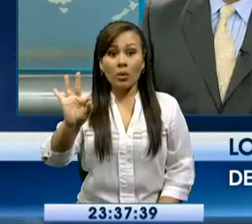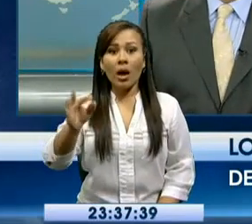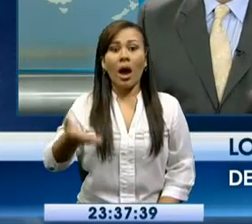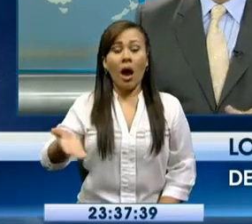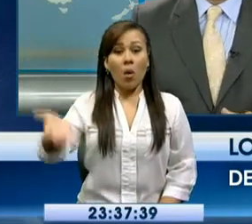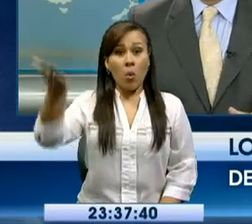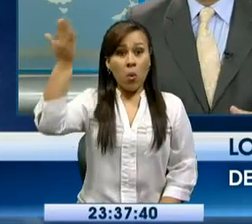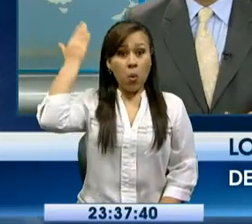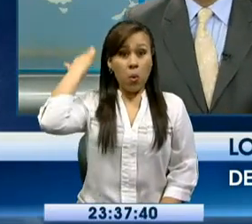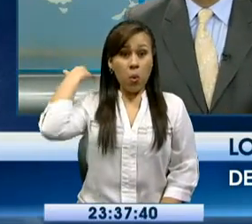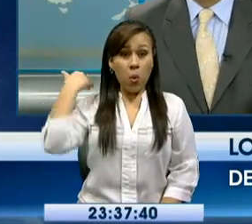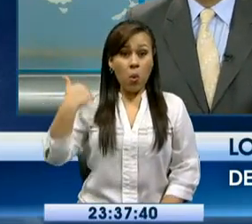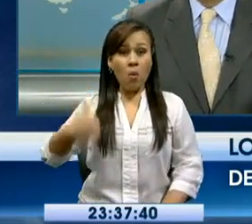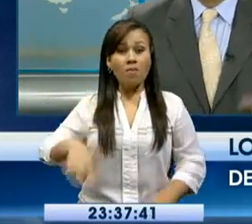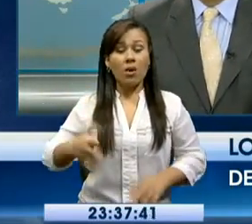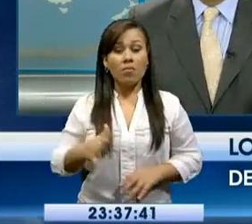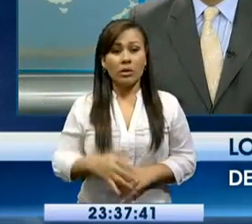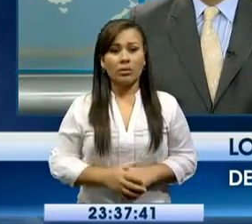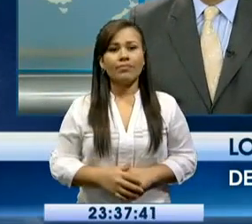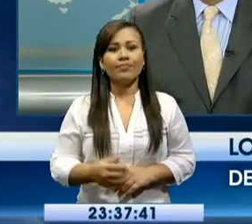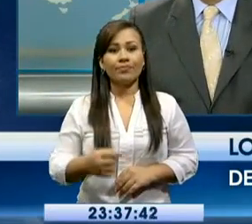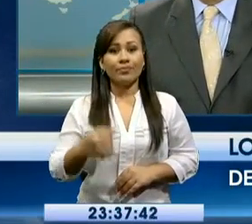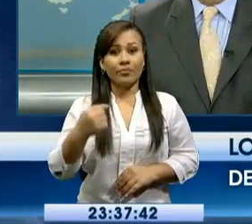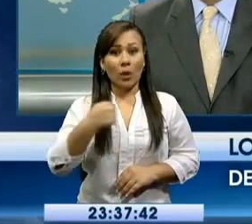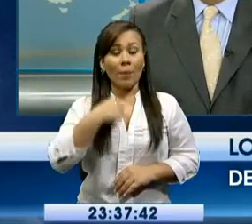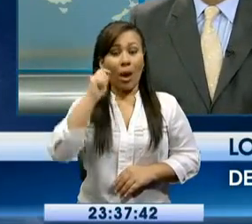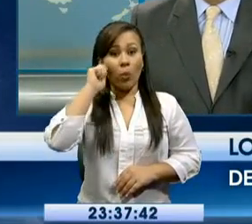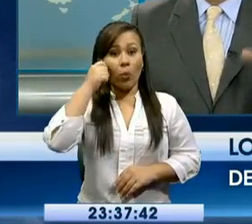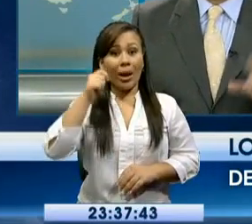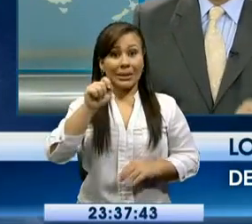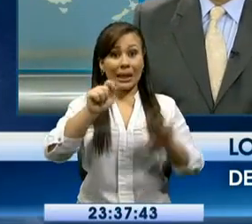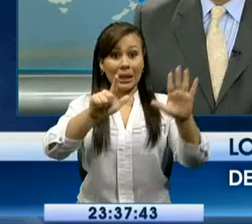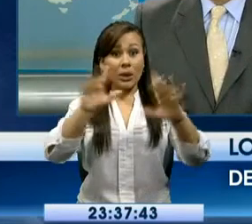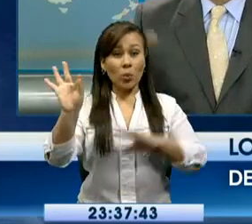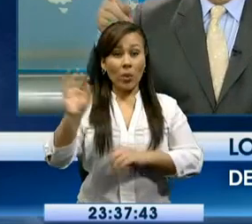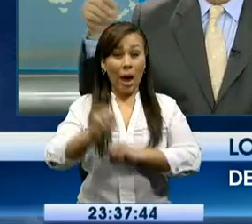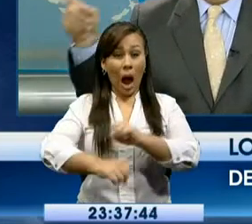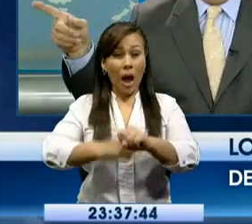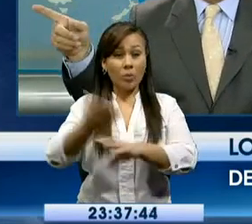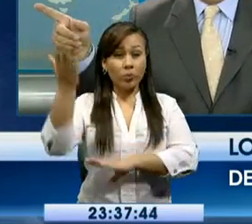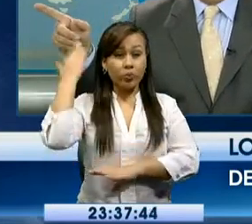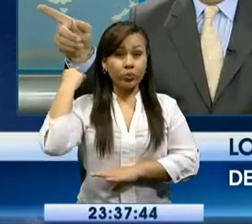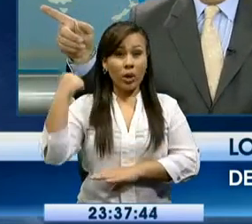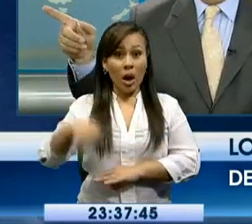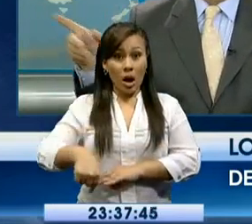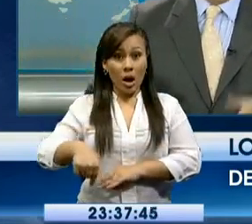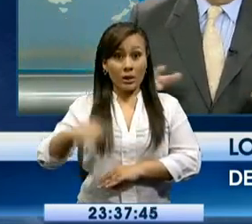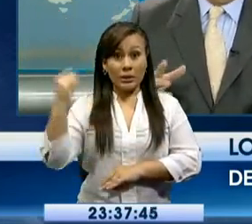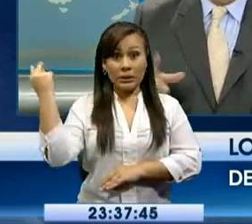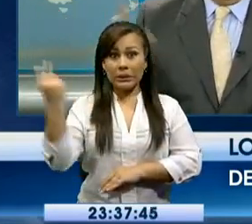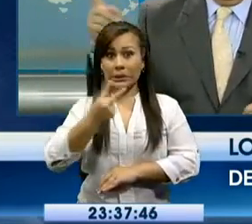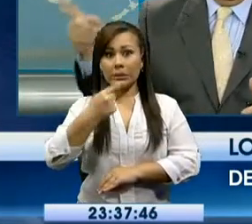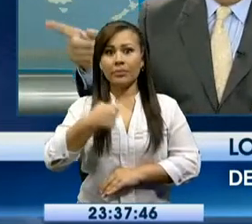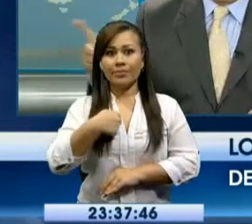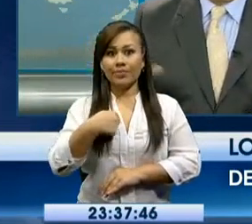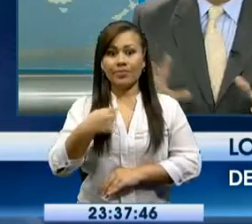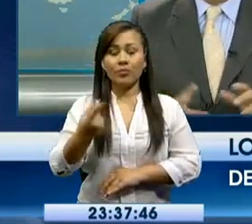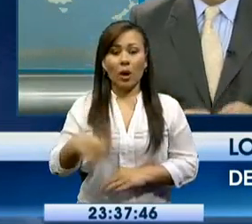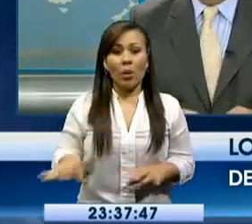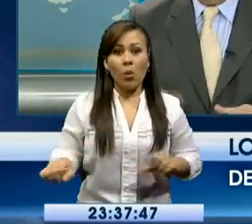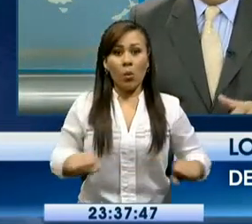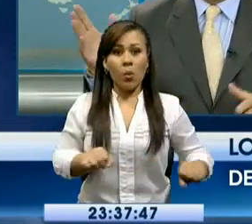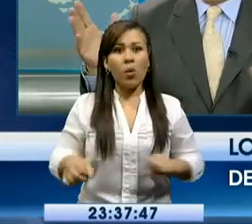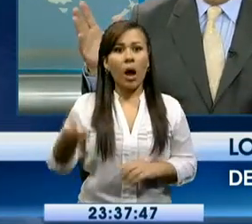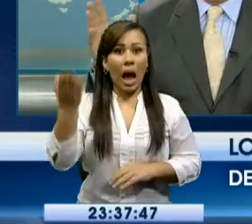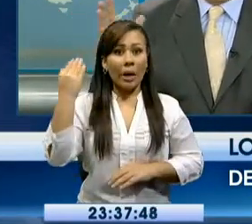fue hace 70 años aproximadamente. Pero el del 79 fue muy fuerte. Y ahora este. Estuve también en el terremoto de